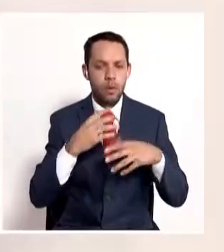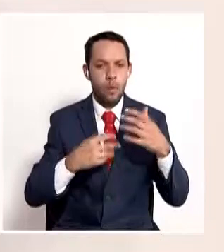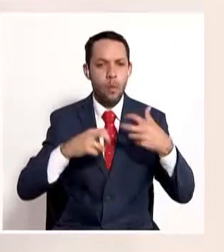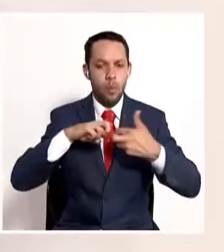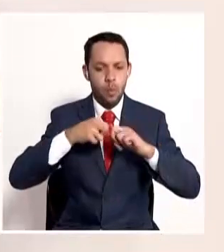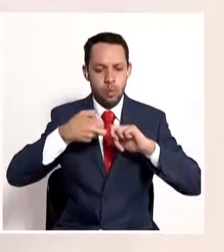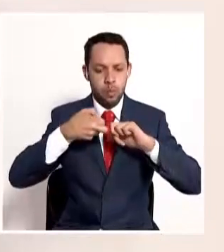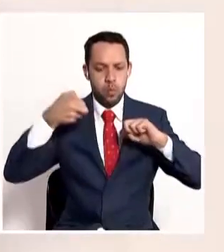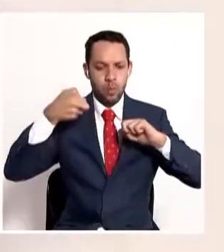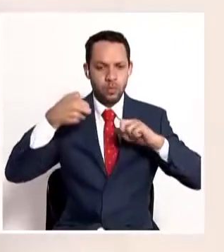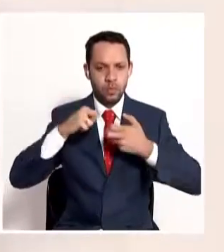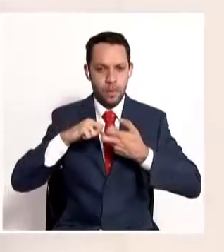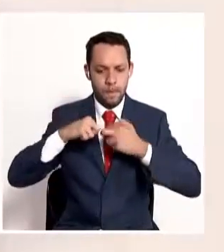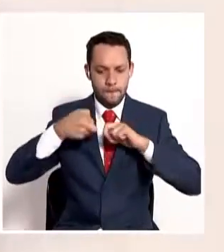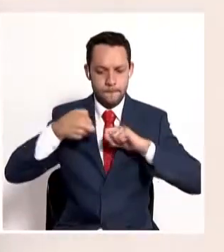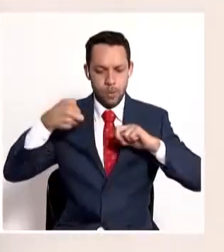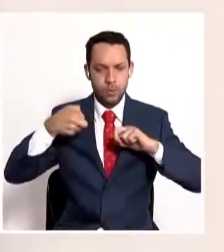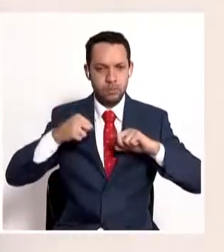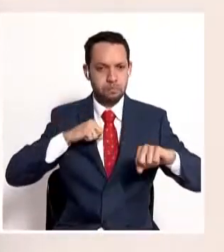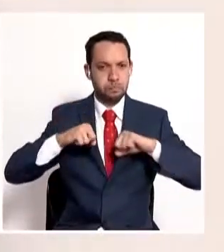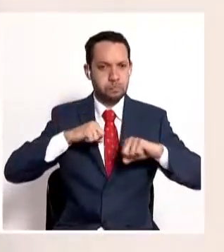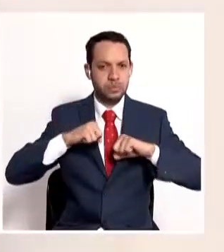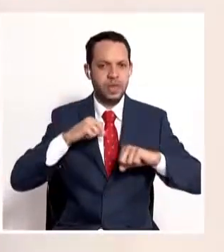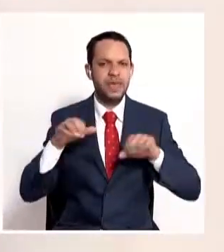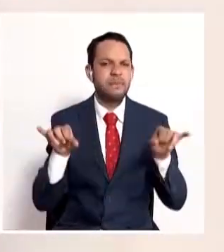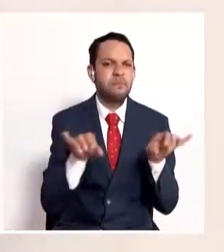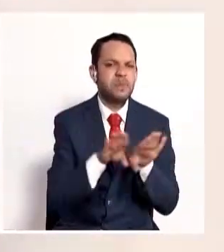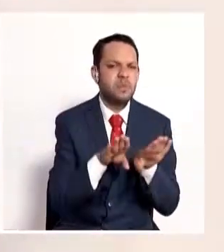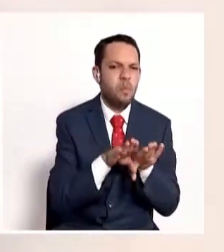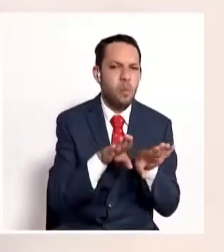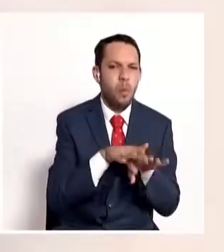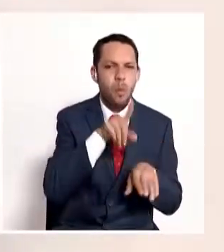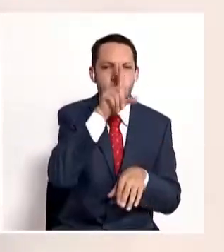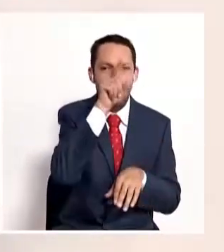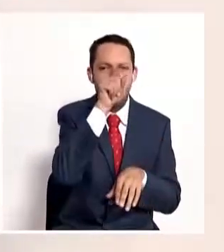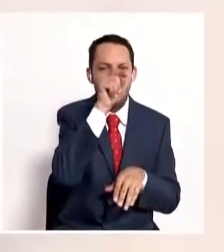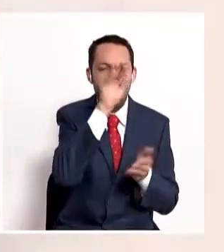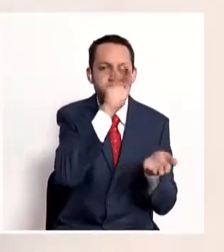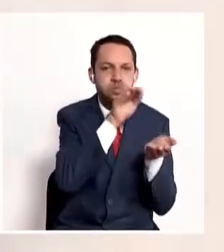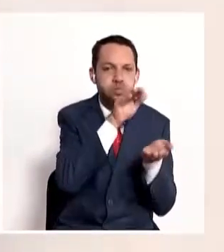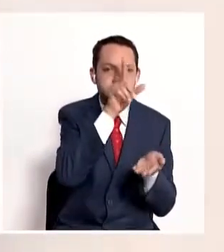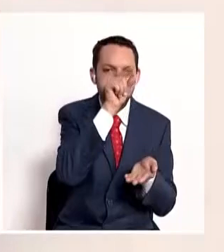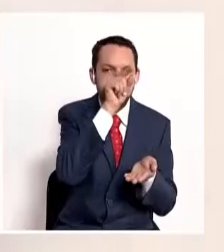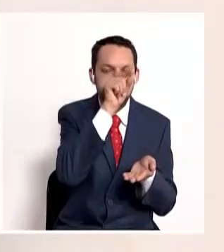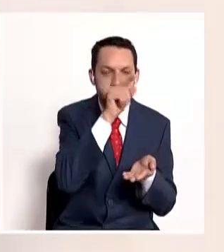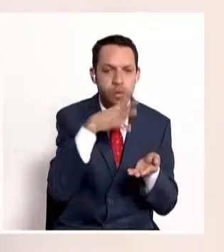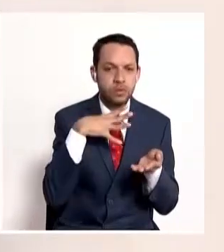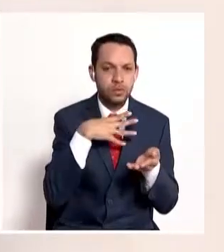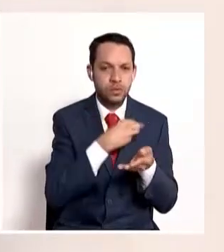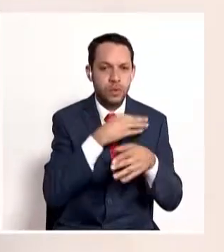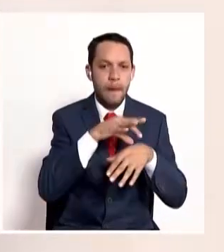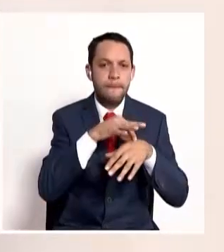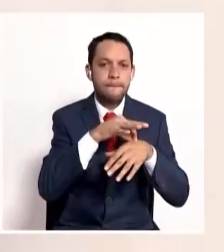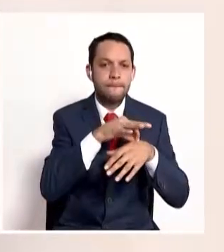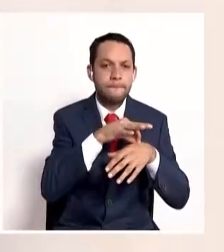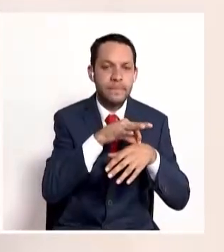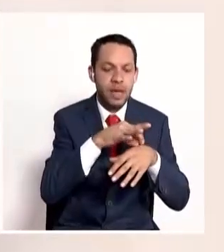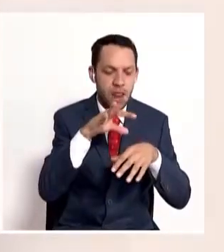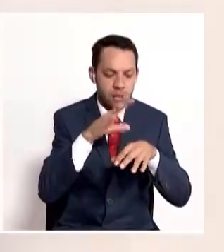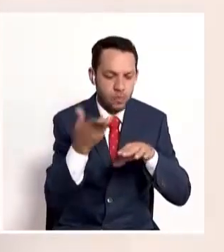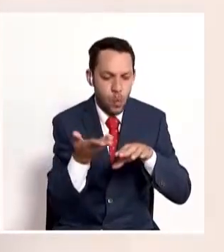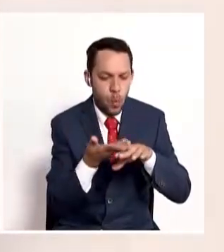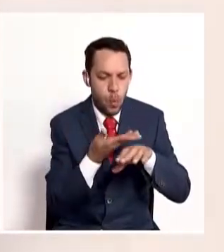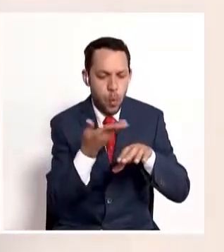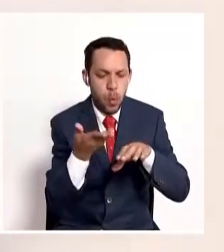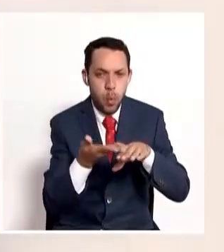sí y cuando vemos no ser el pollo y quitamos esa parte es el 'wild el cuerito vemos que hay una tela que está totalmente